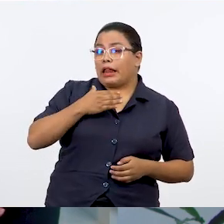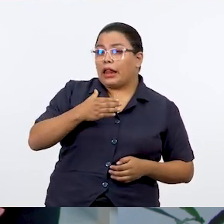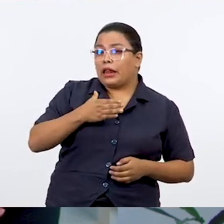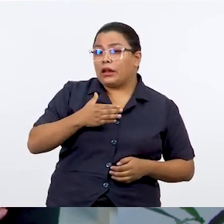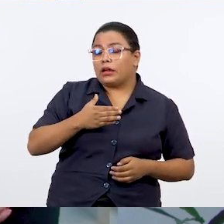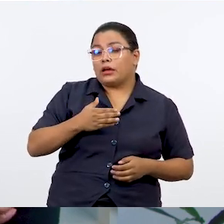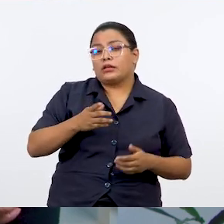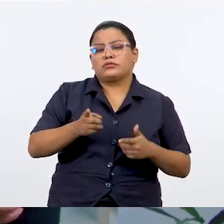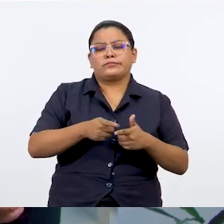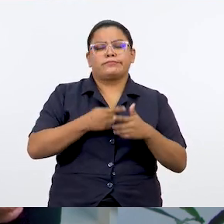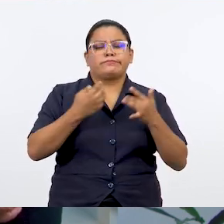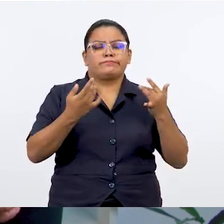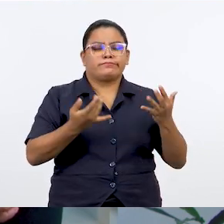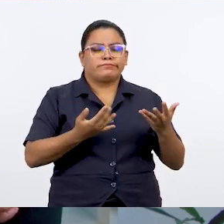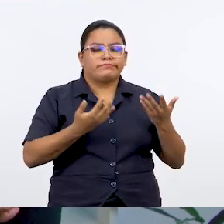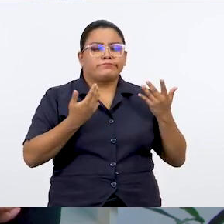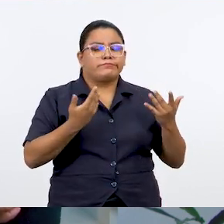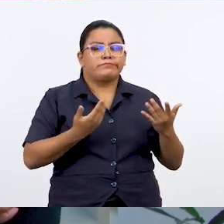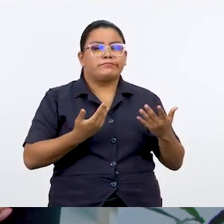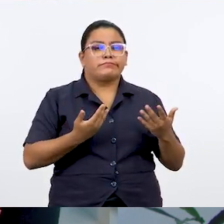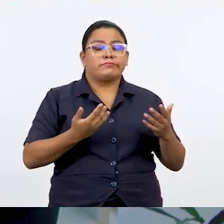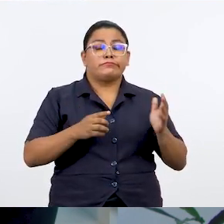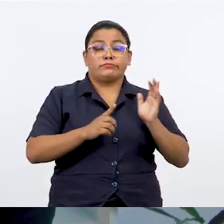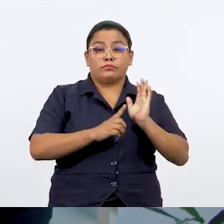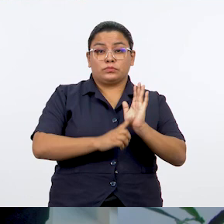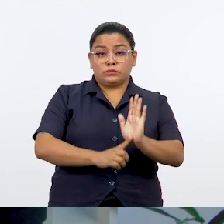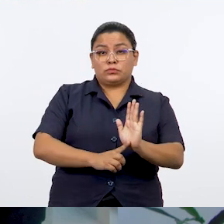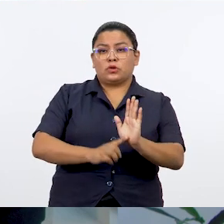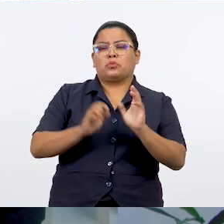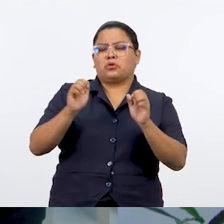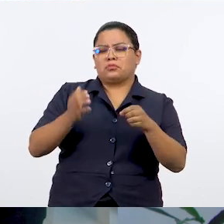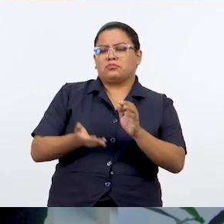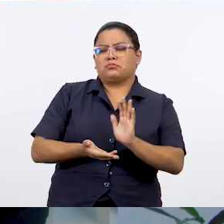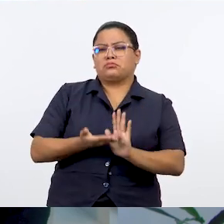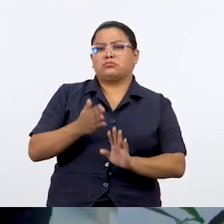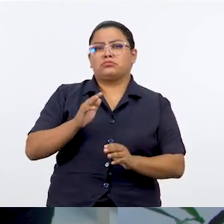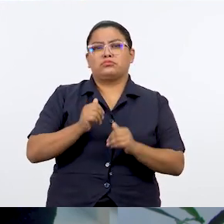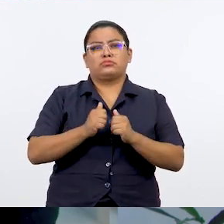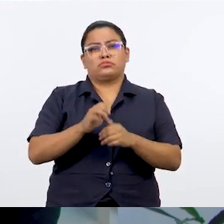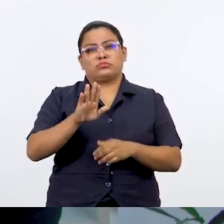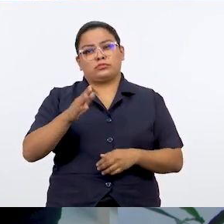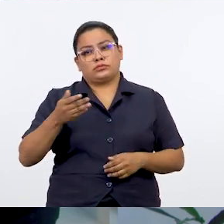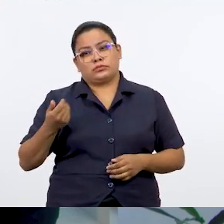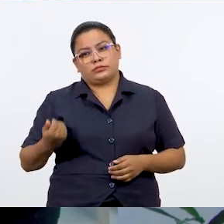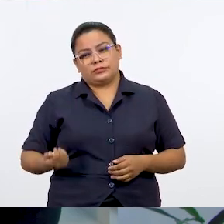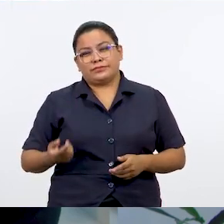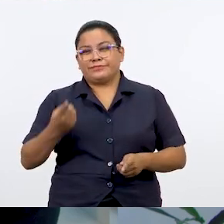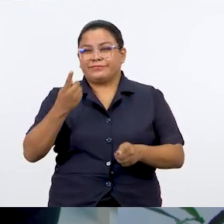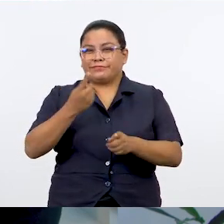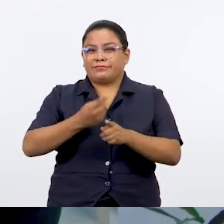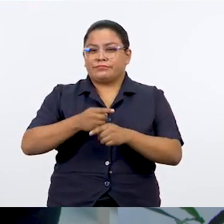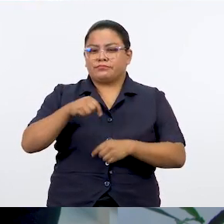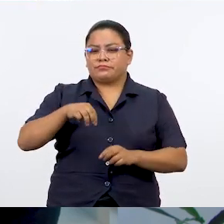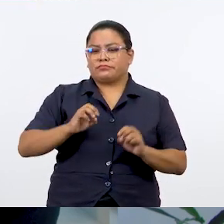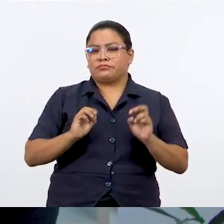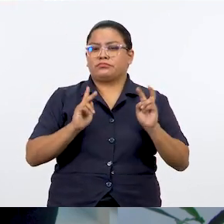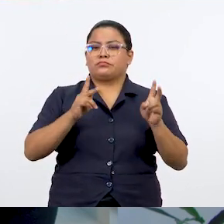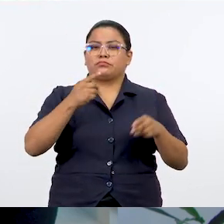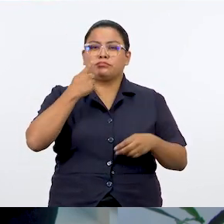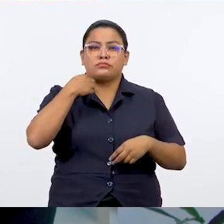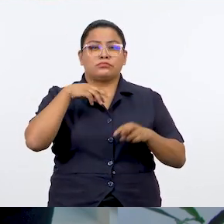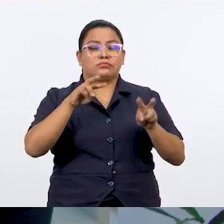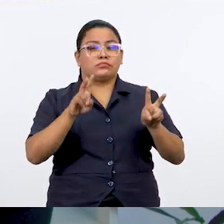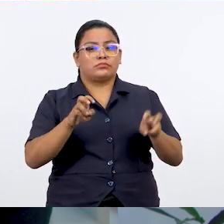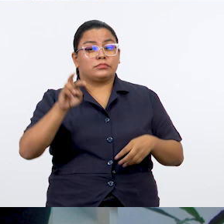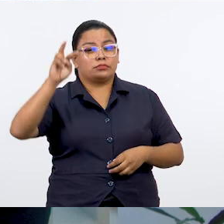que esperamos presentarles algunas situaciones para que ustedes puedan desarrollarlas con sus estudiantes. Así es, en esta ocasión vamos a hablar sobre